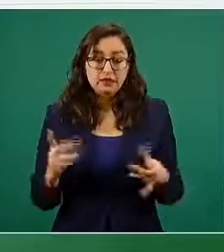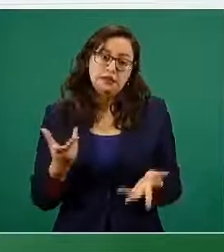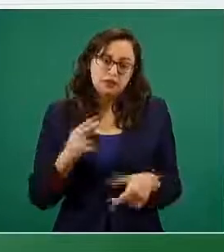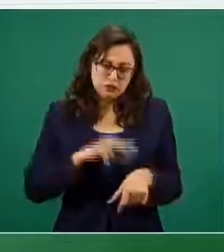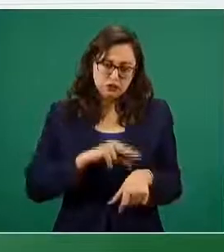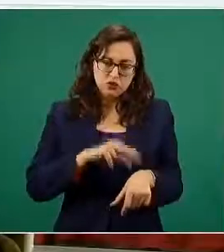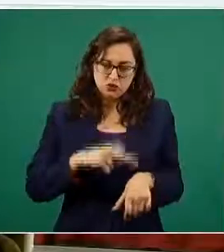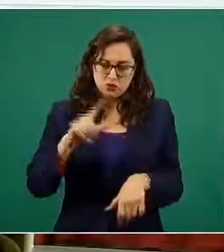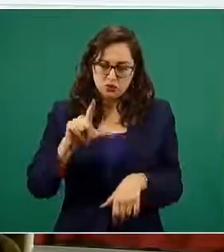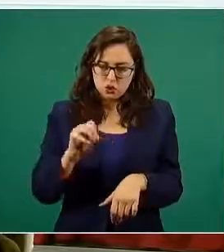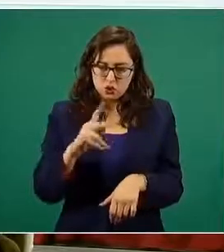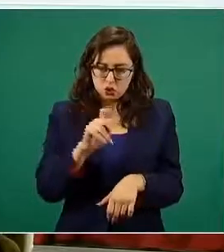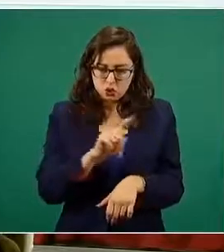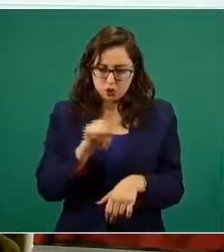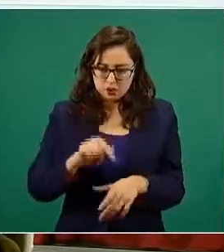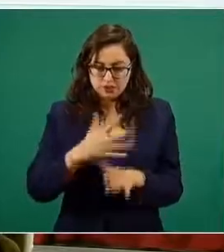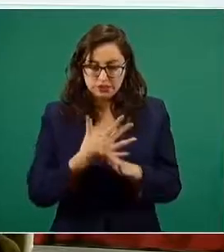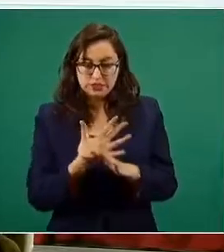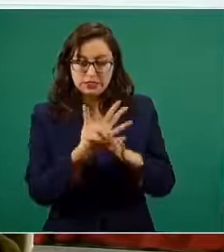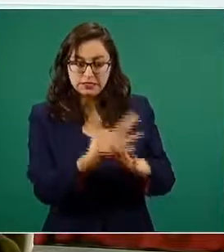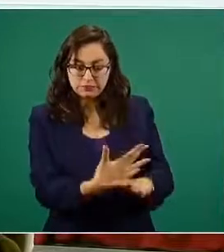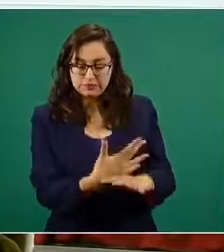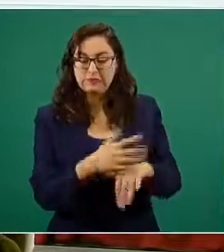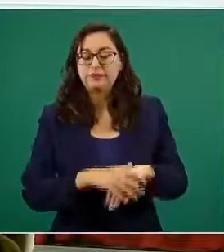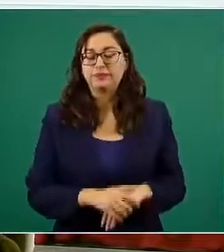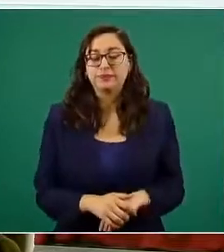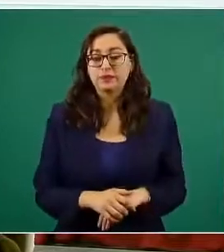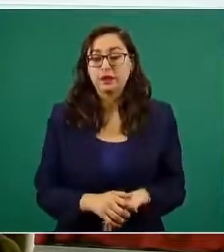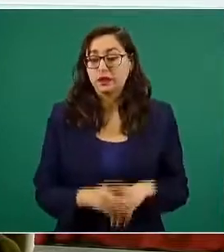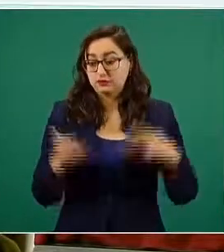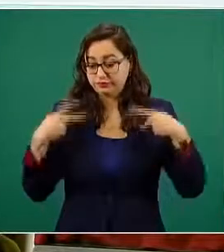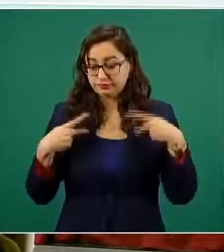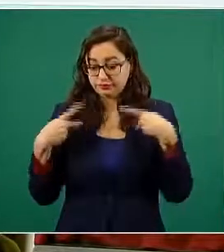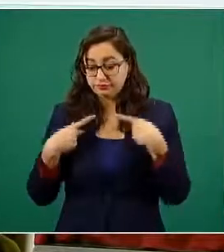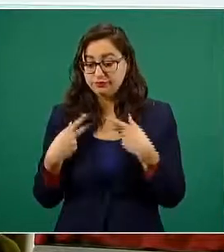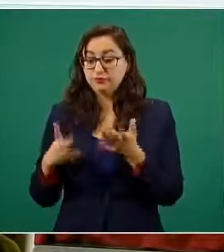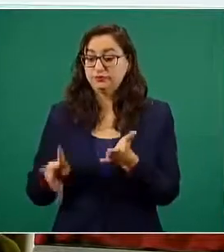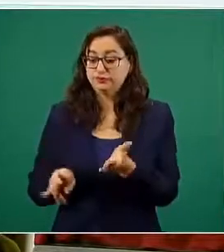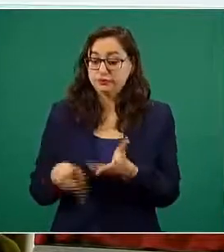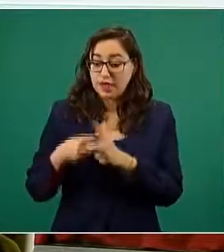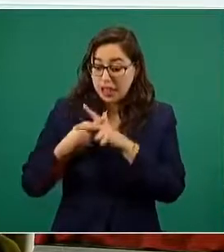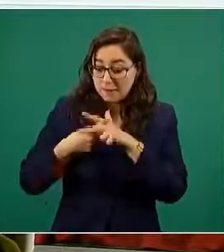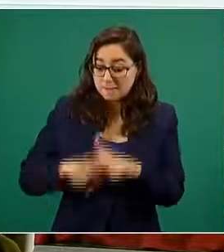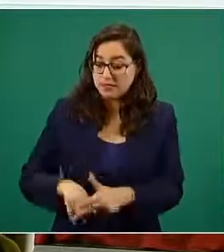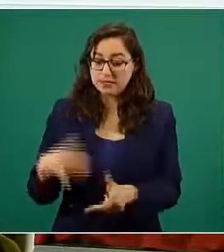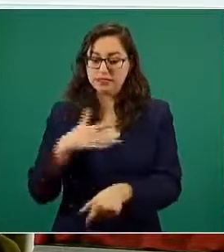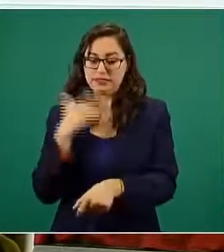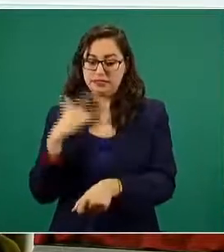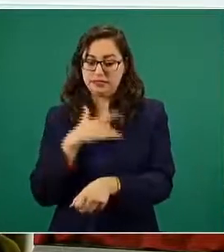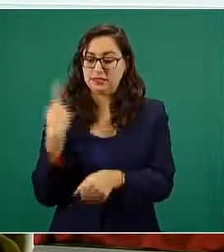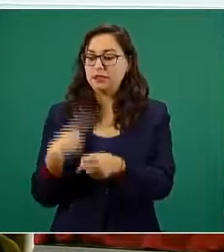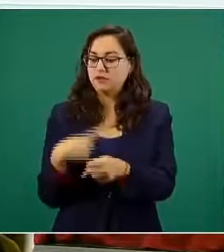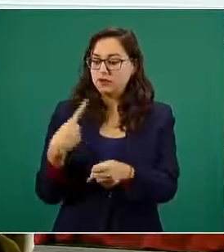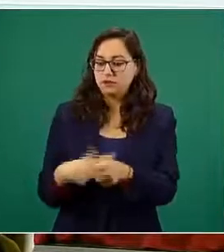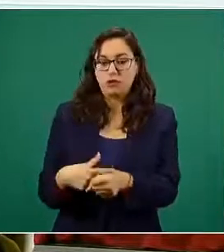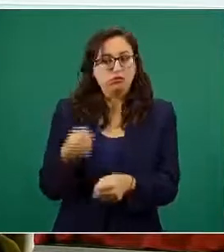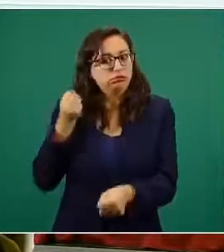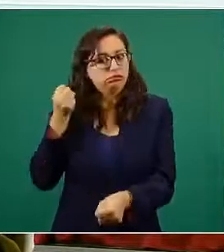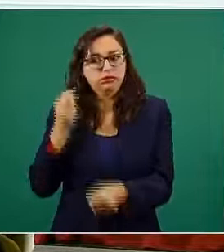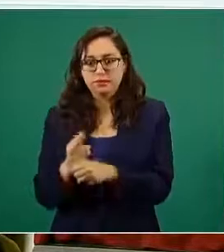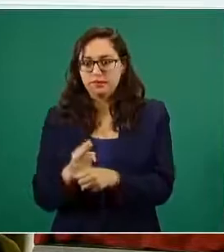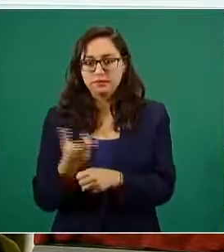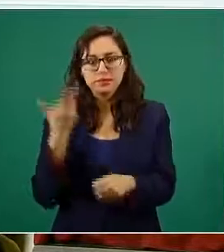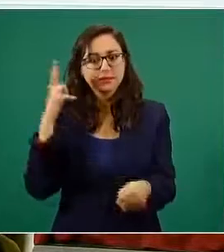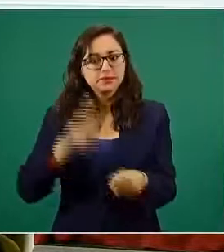tenido un acortamiento del tiempo en que las personas acuden a atención. Y seguimos haciendo este llamado. Si